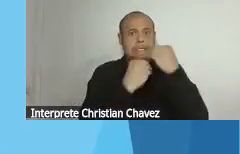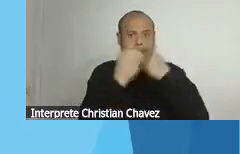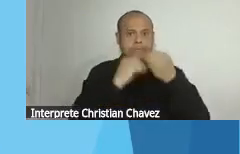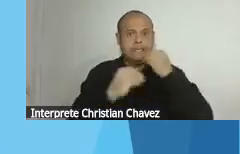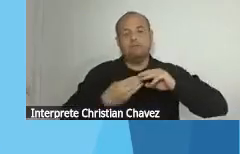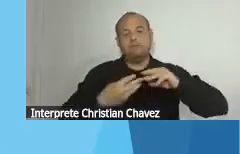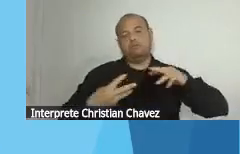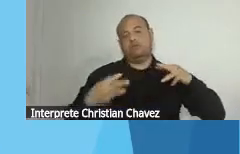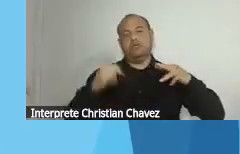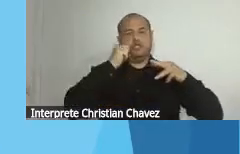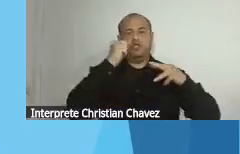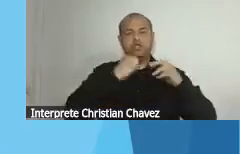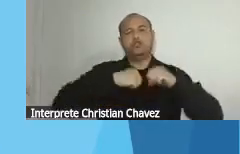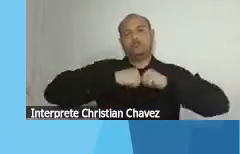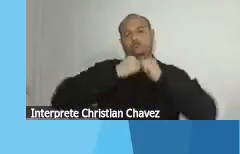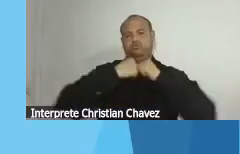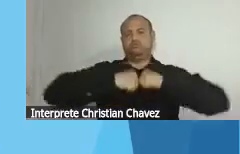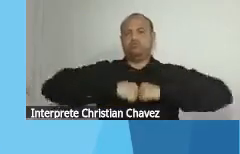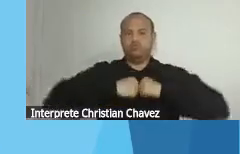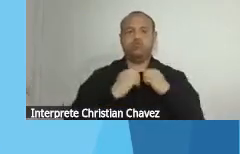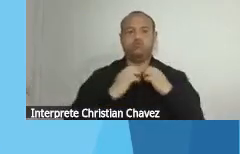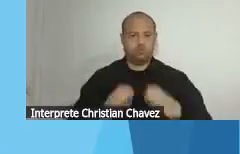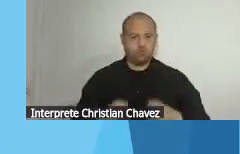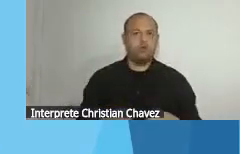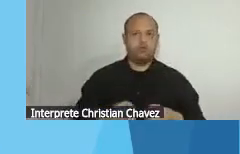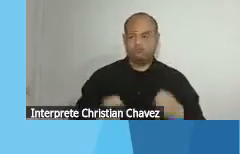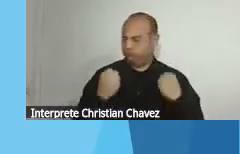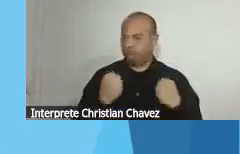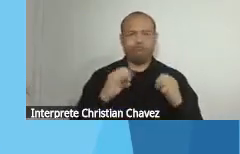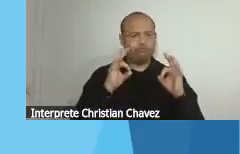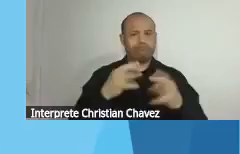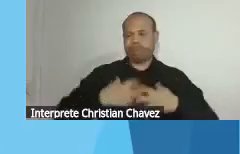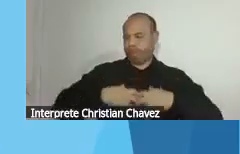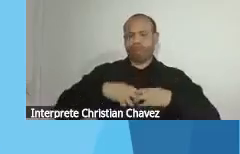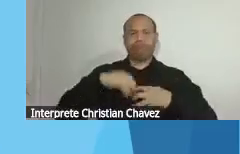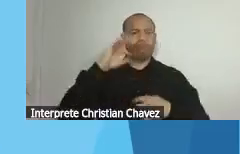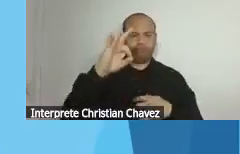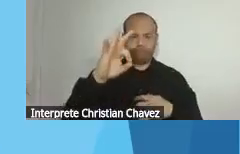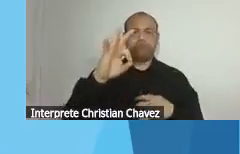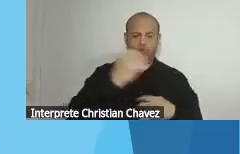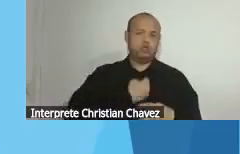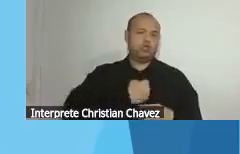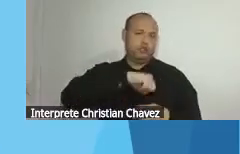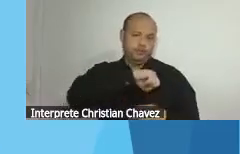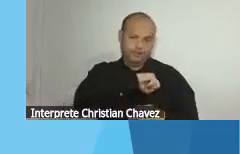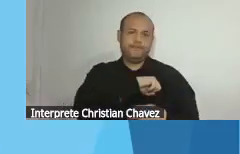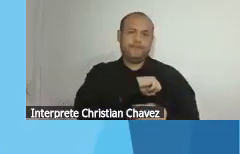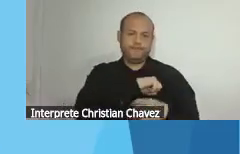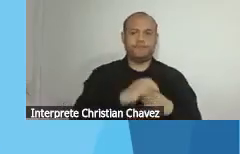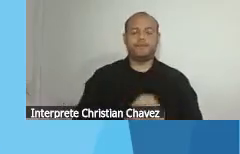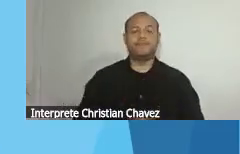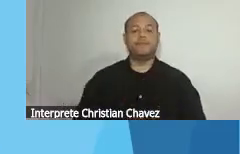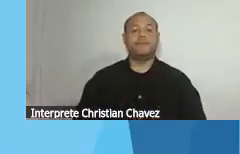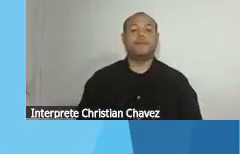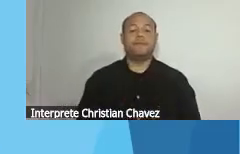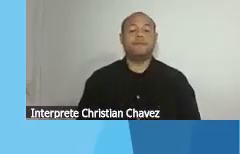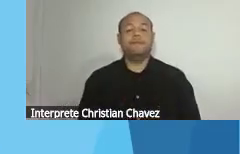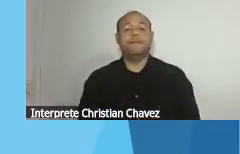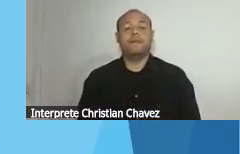nuestro cuerpo funcione bien, ¿sí? Y controlar pues las estructuras corporales.